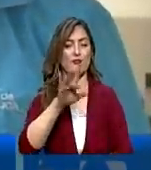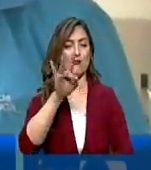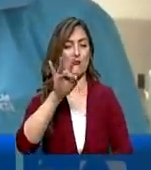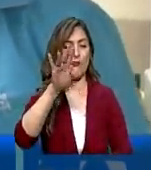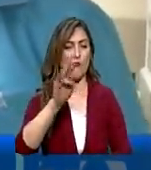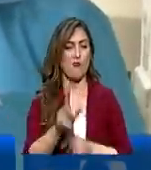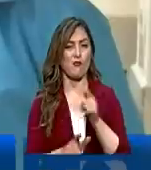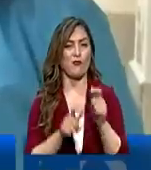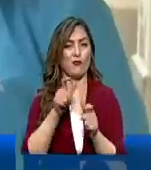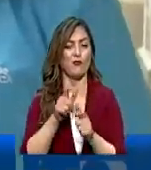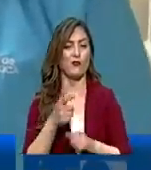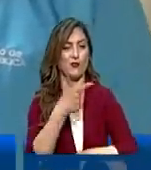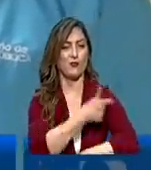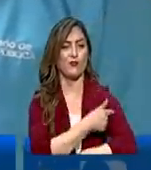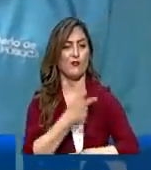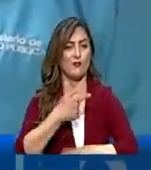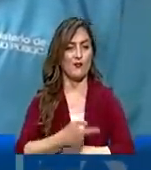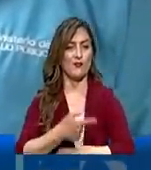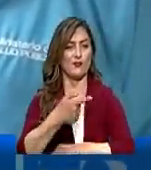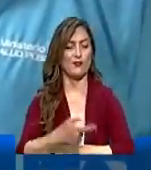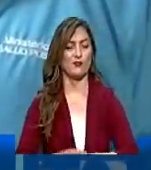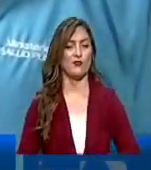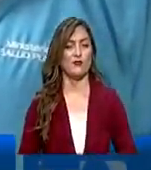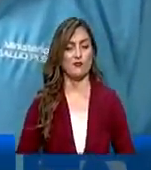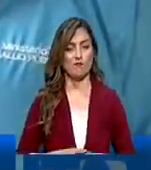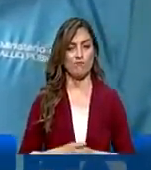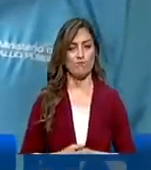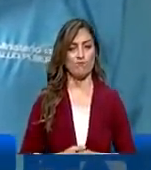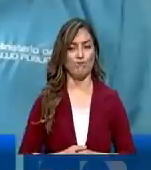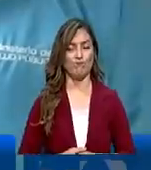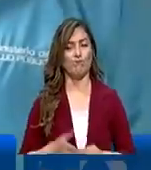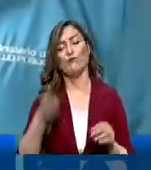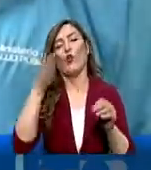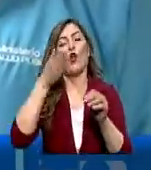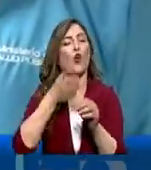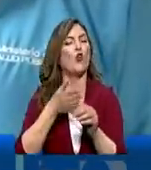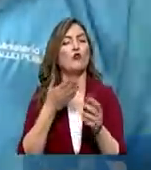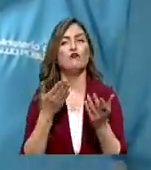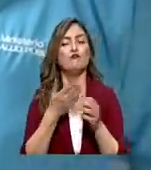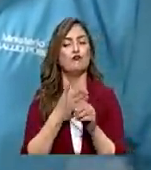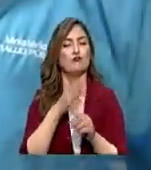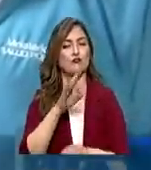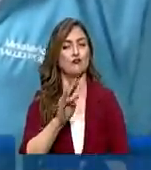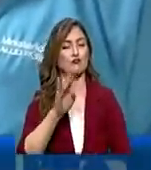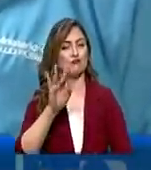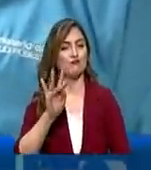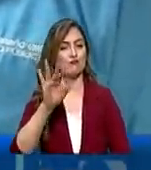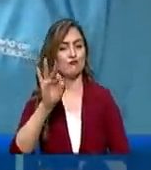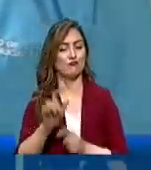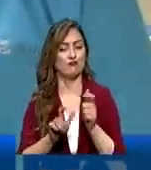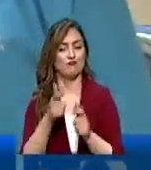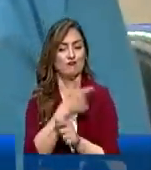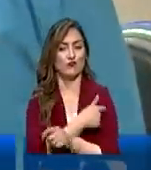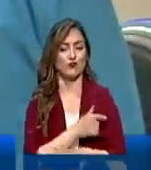187 personas que han sido vacunados diariamente para cumplir con un total de 789 personas inoculadas.